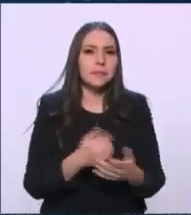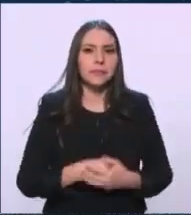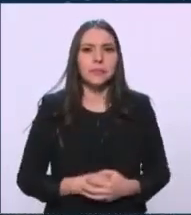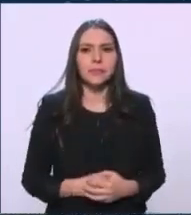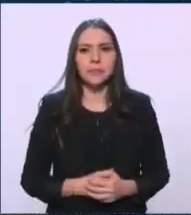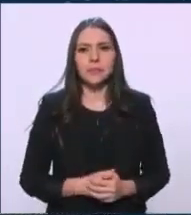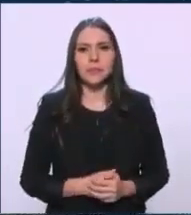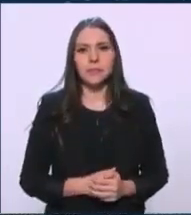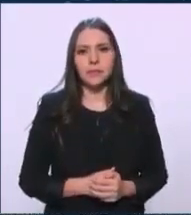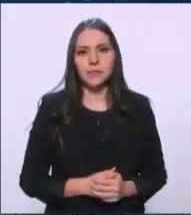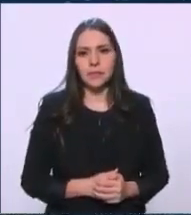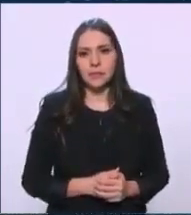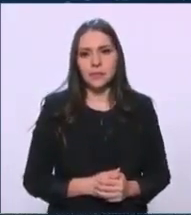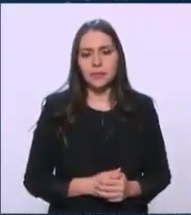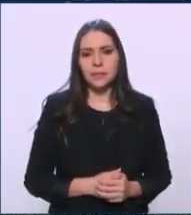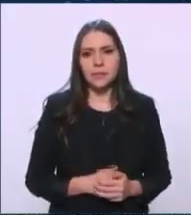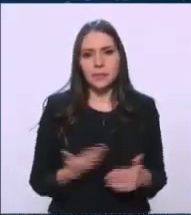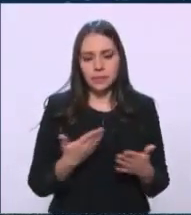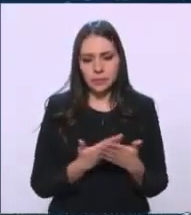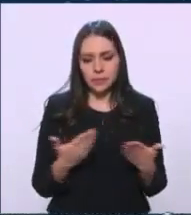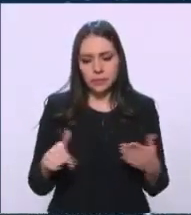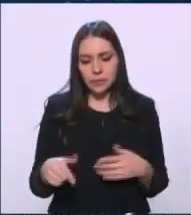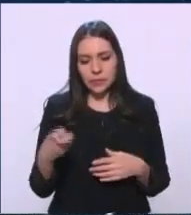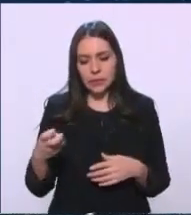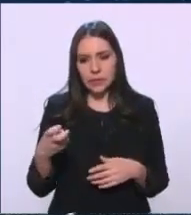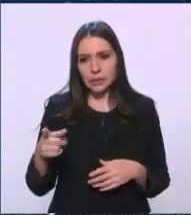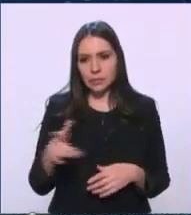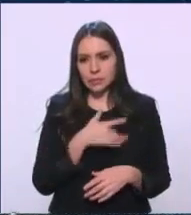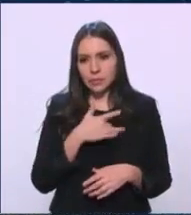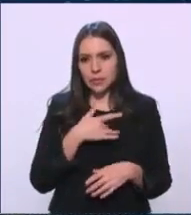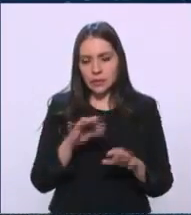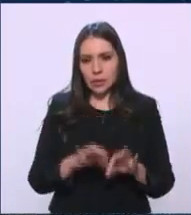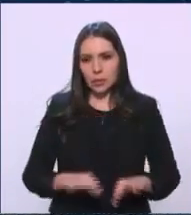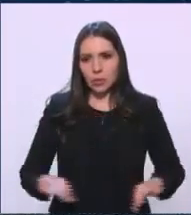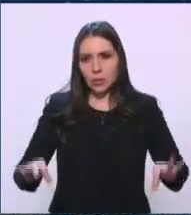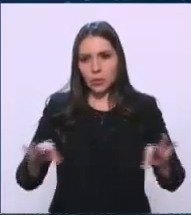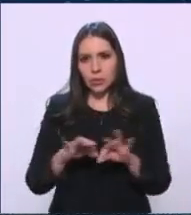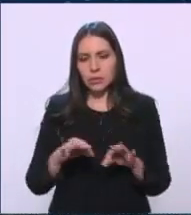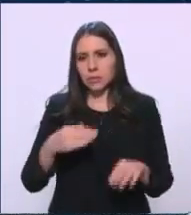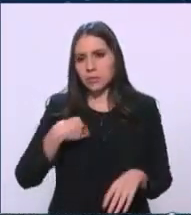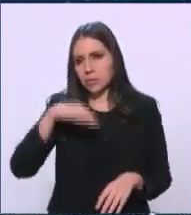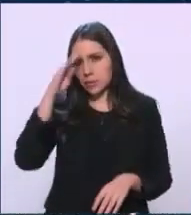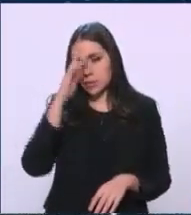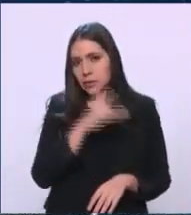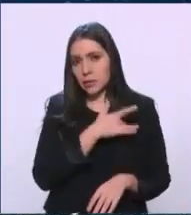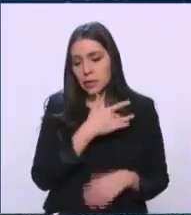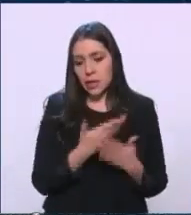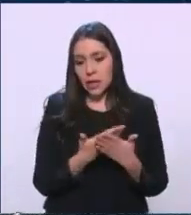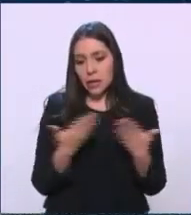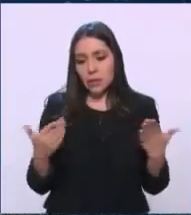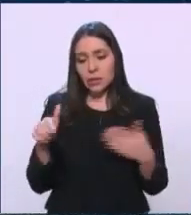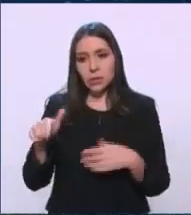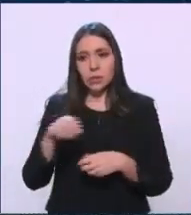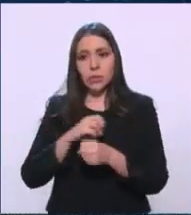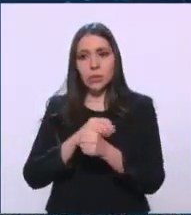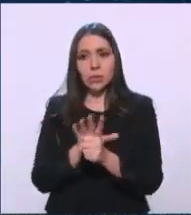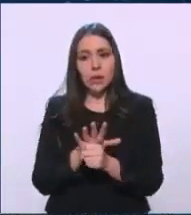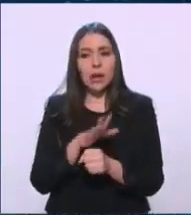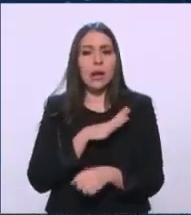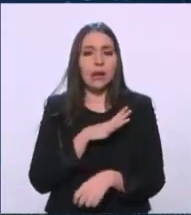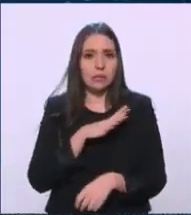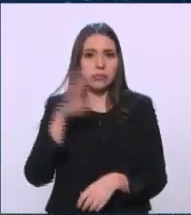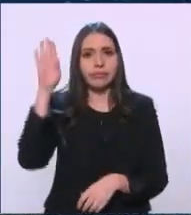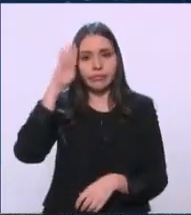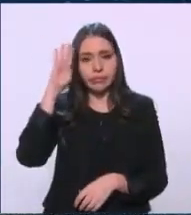Me parece fundamental pensar en eso. Yo sí creo que la circunstancia, el COVID nos ha afectado